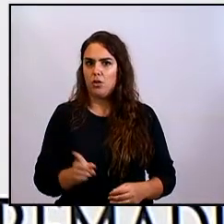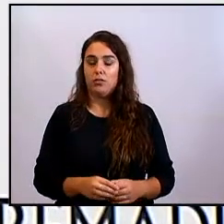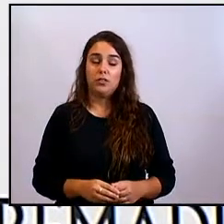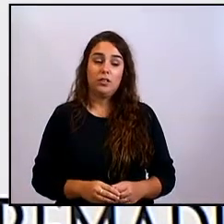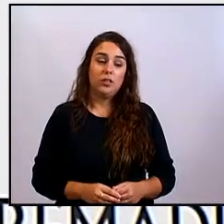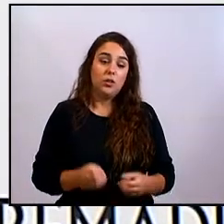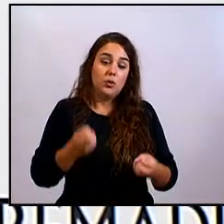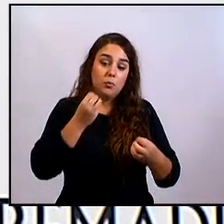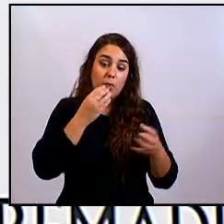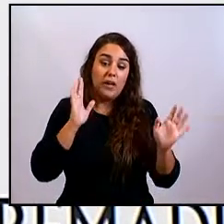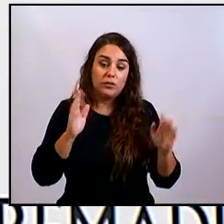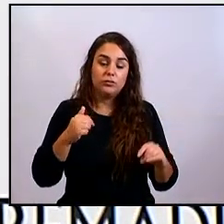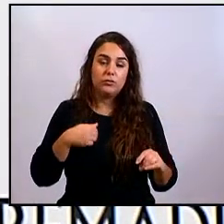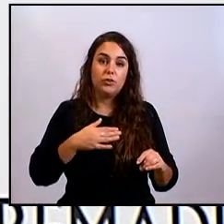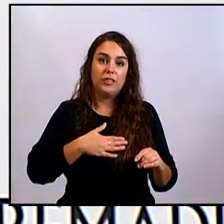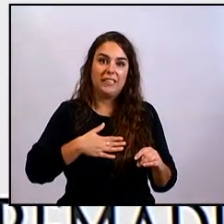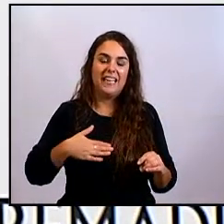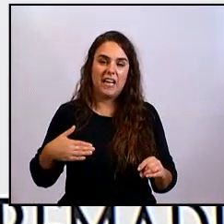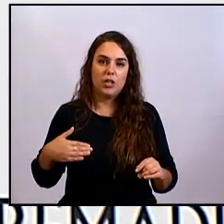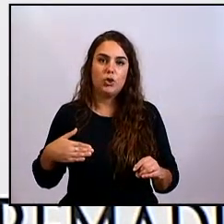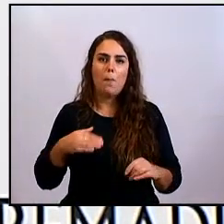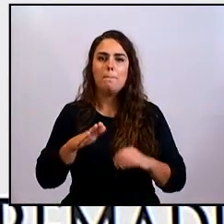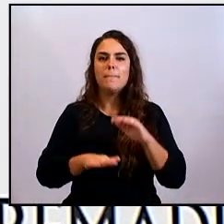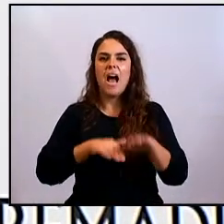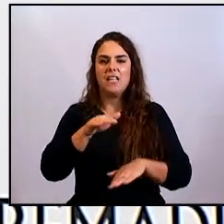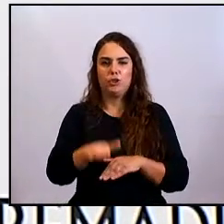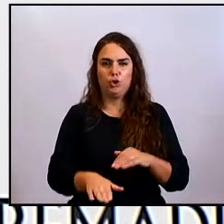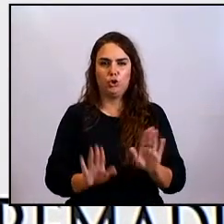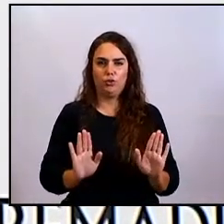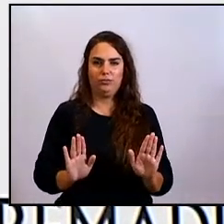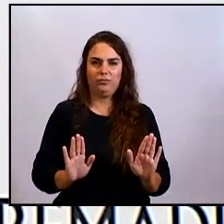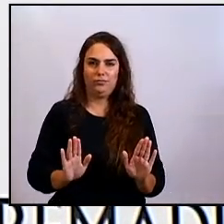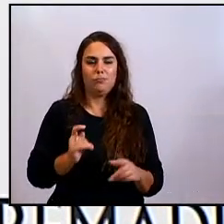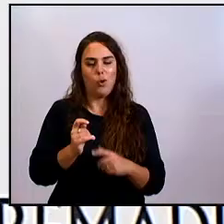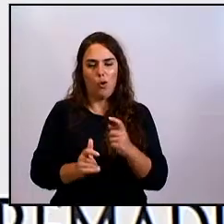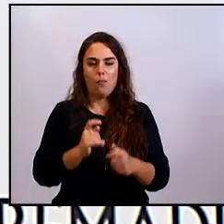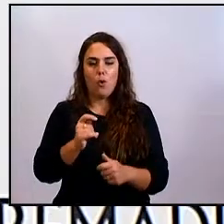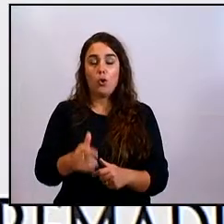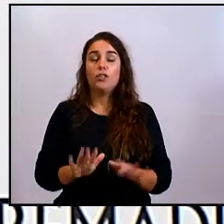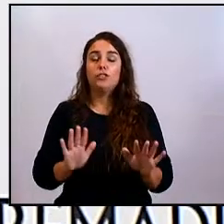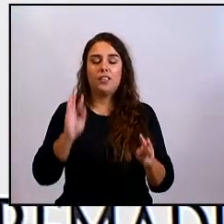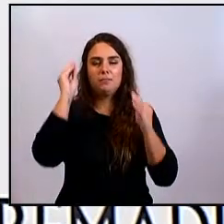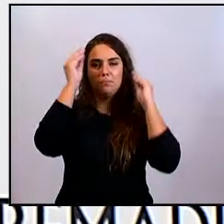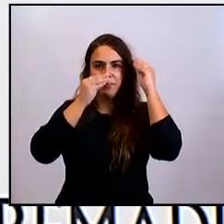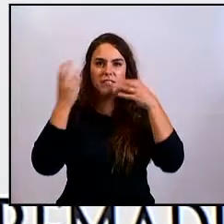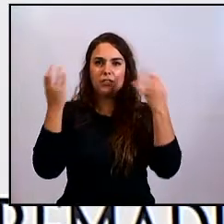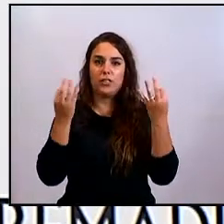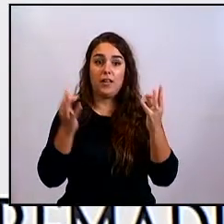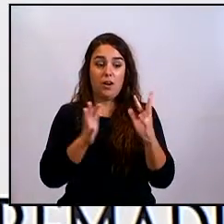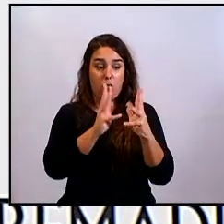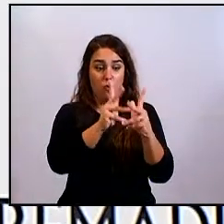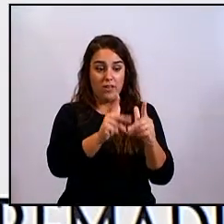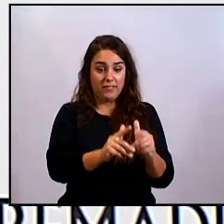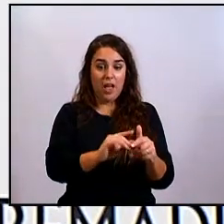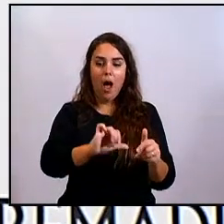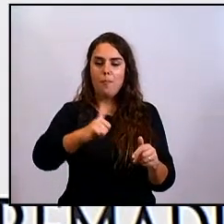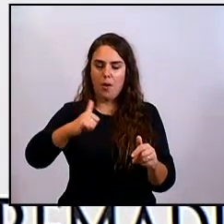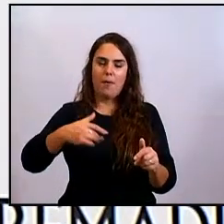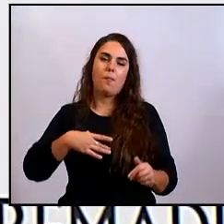yo quiero ir paso a paso y partido a partido. Yo ahora lo que contemplo es que las cuentas puedan ser